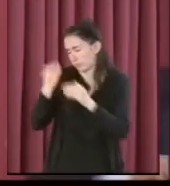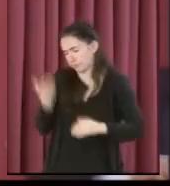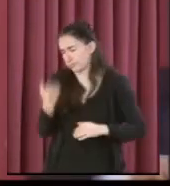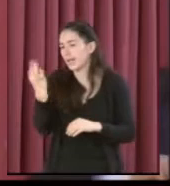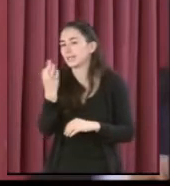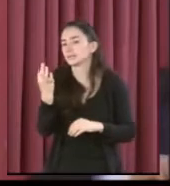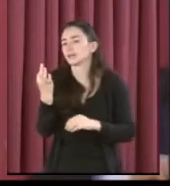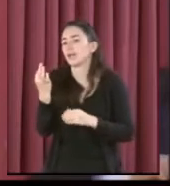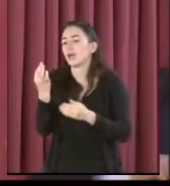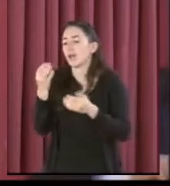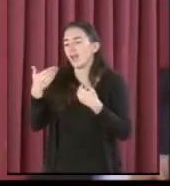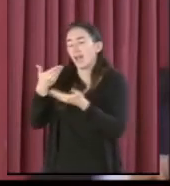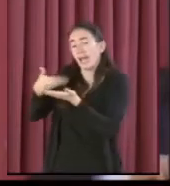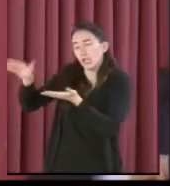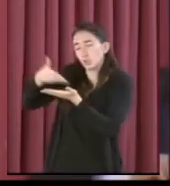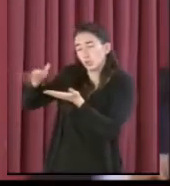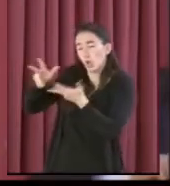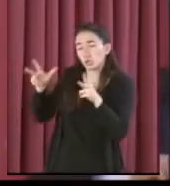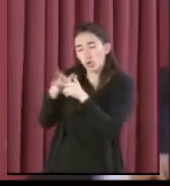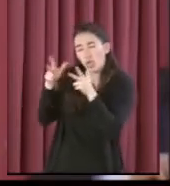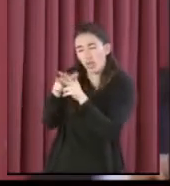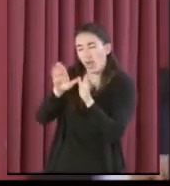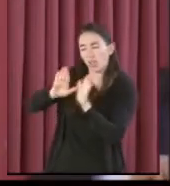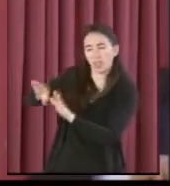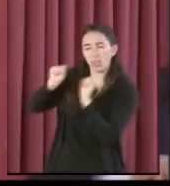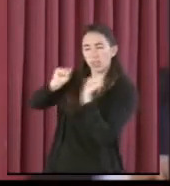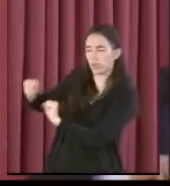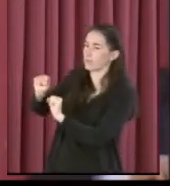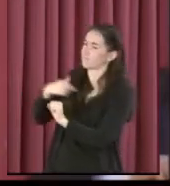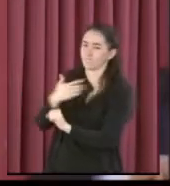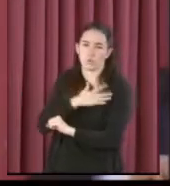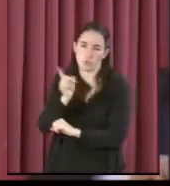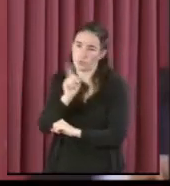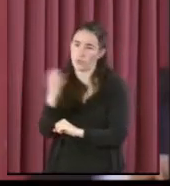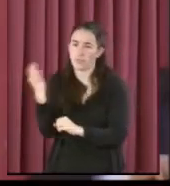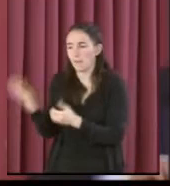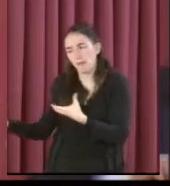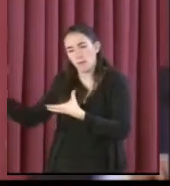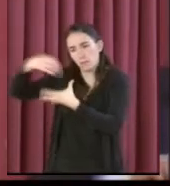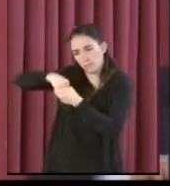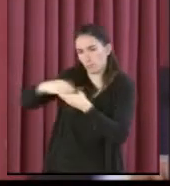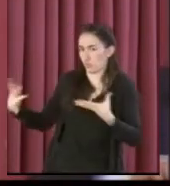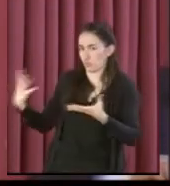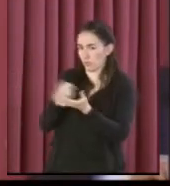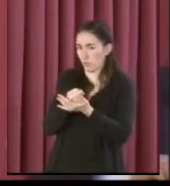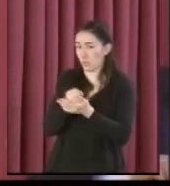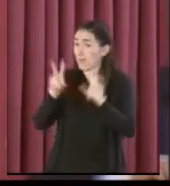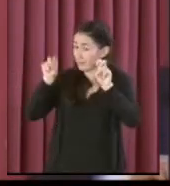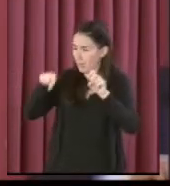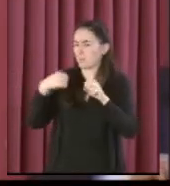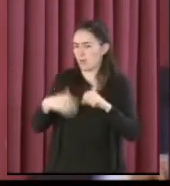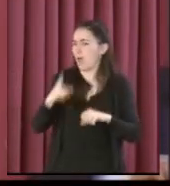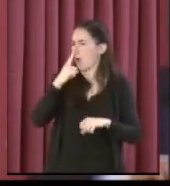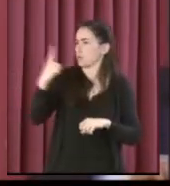social. Este sistema está vertebrado por el Plan de Inclusión Social de Logroño, que fue aprobado el pasado